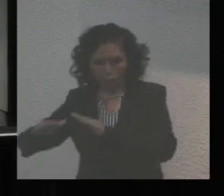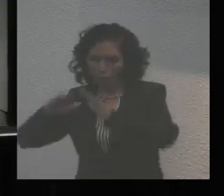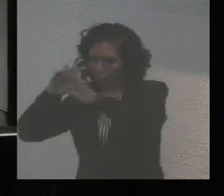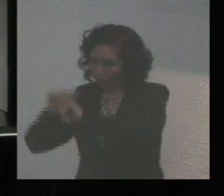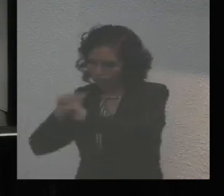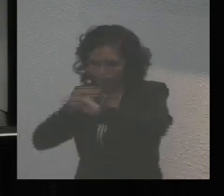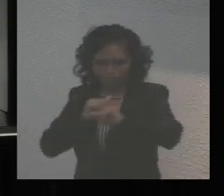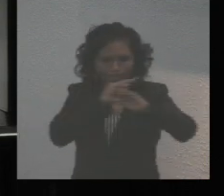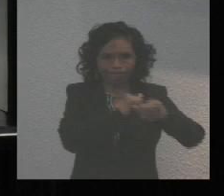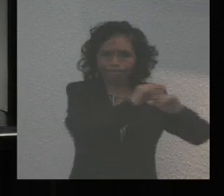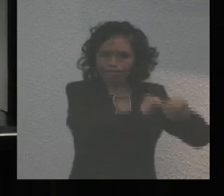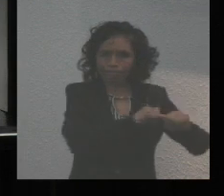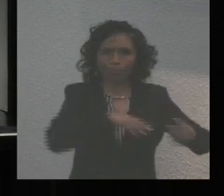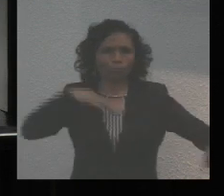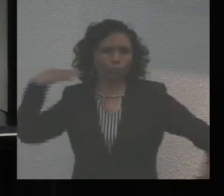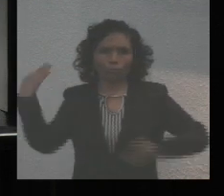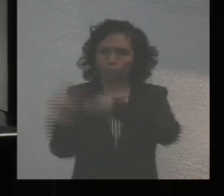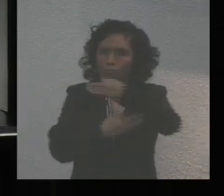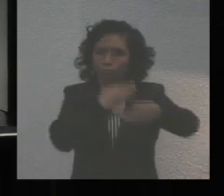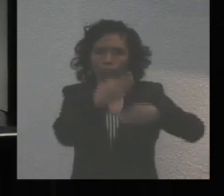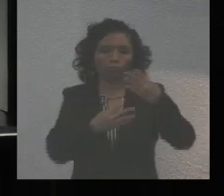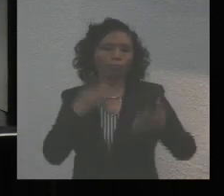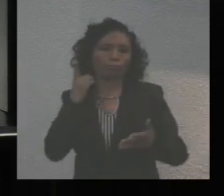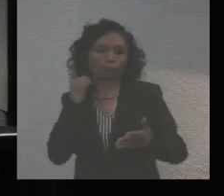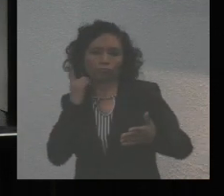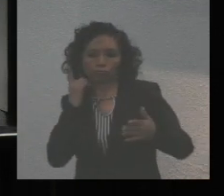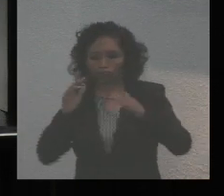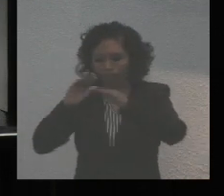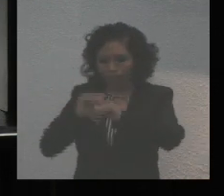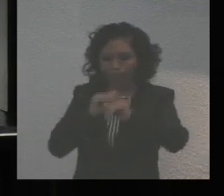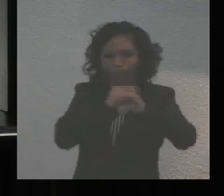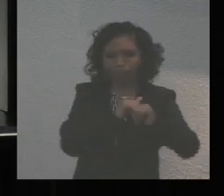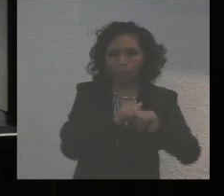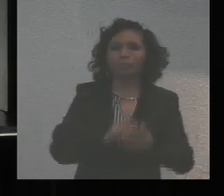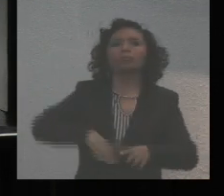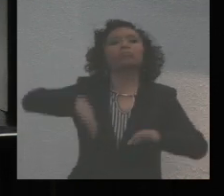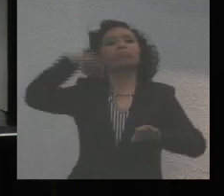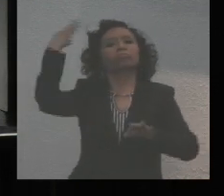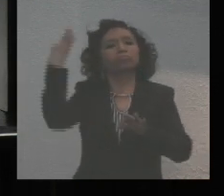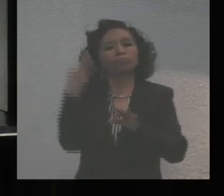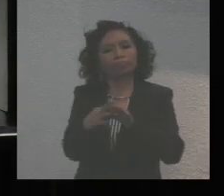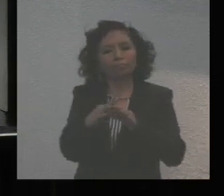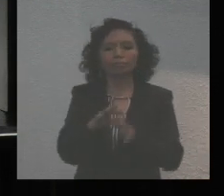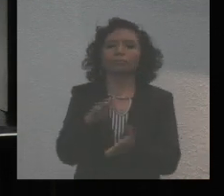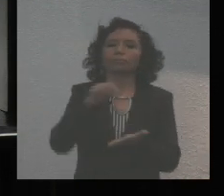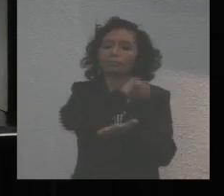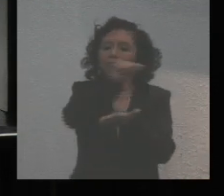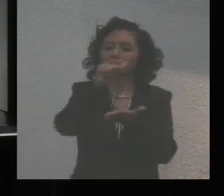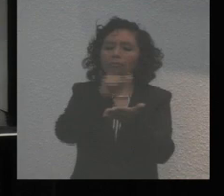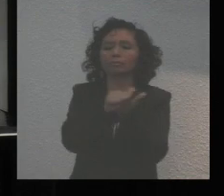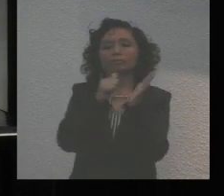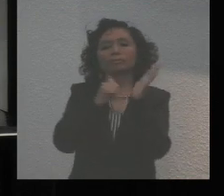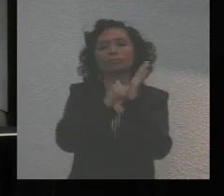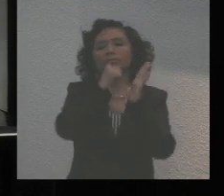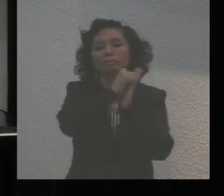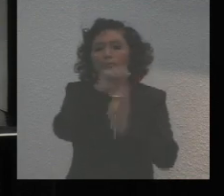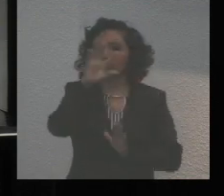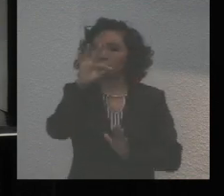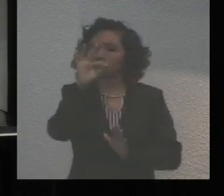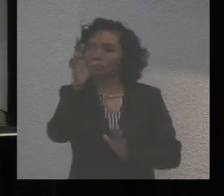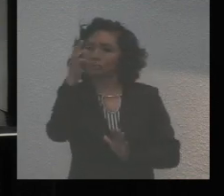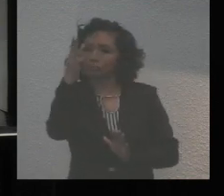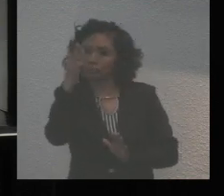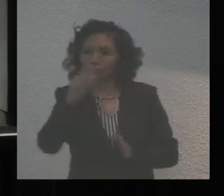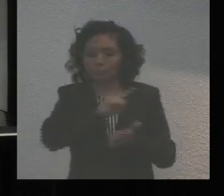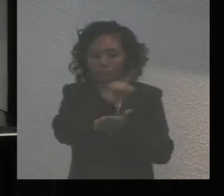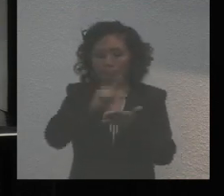mayoría de las honorables legislaturas de los estados, declara reformados el artículo 43 de la Constitución General de